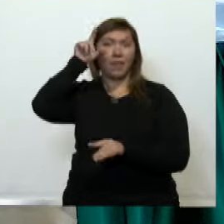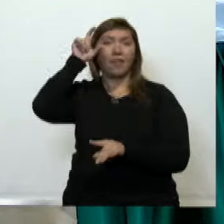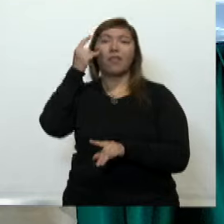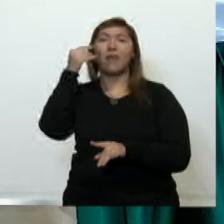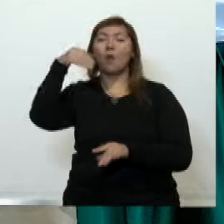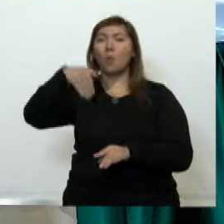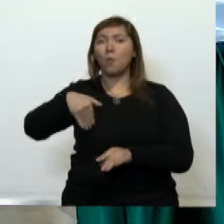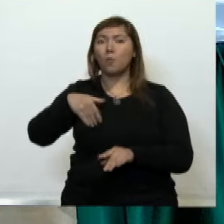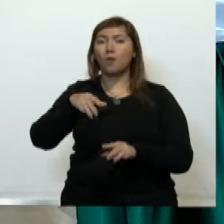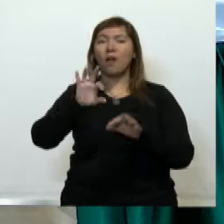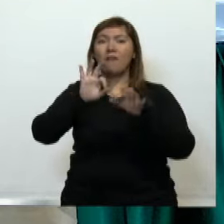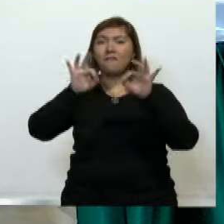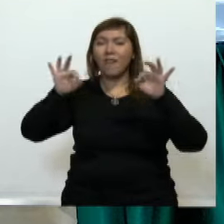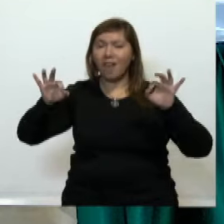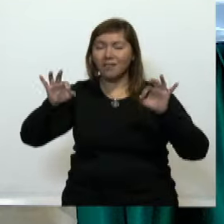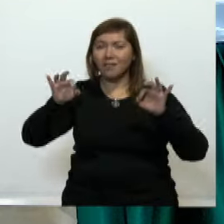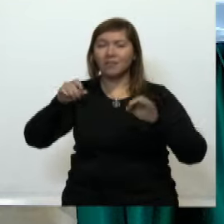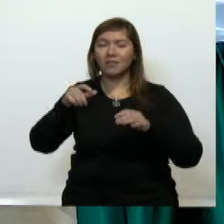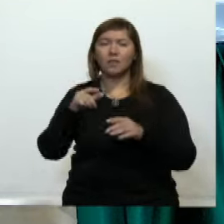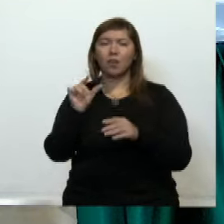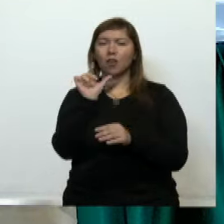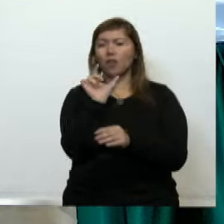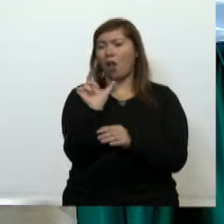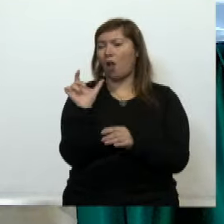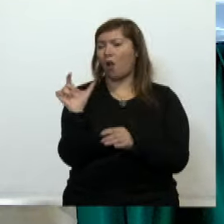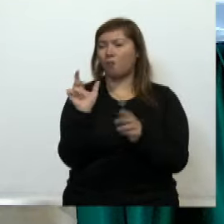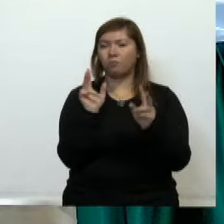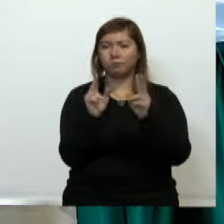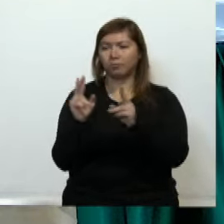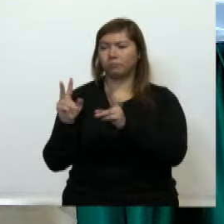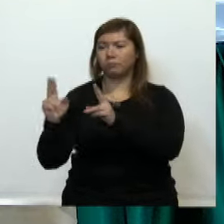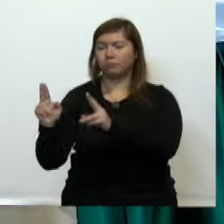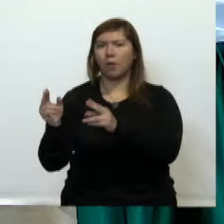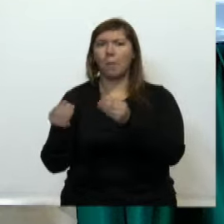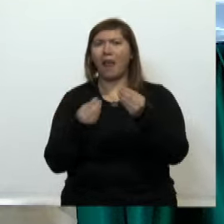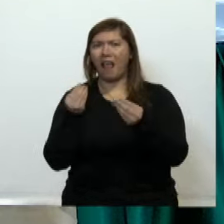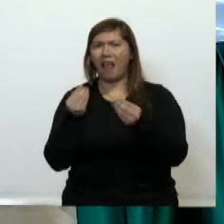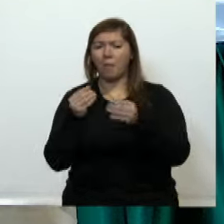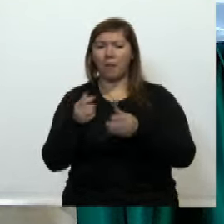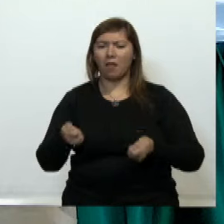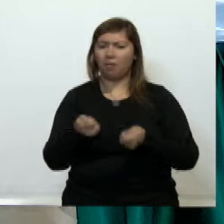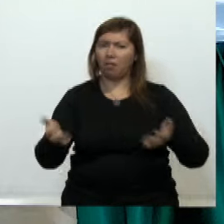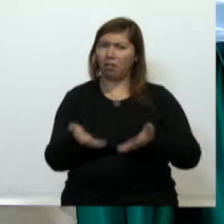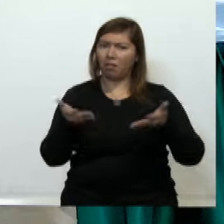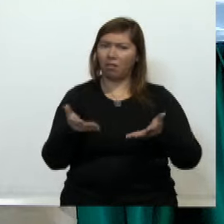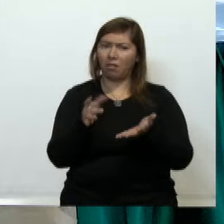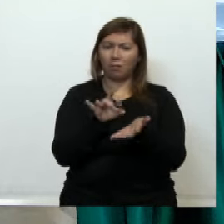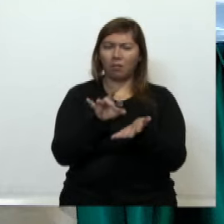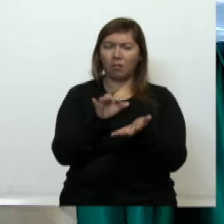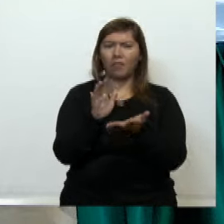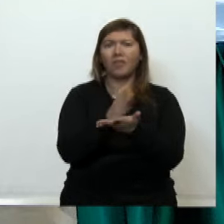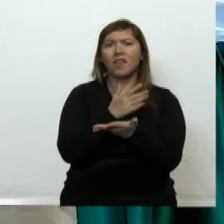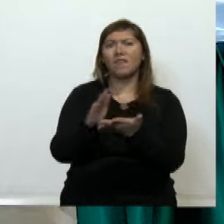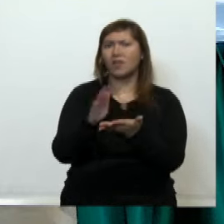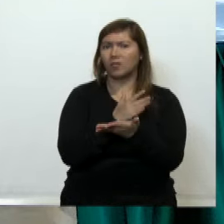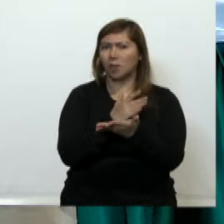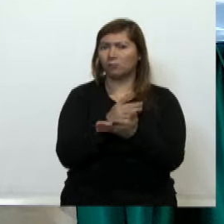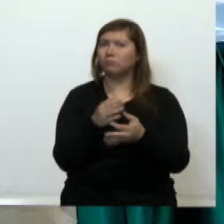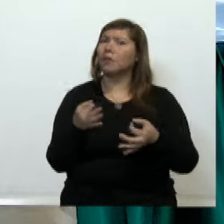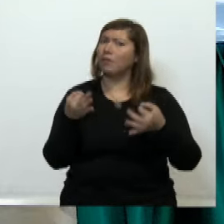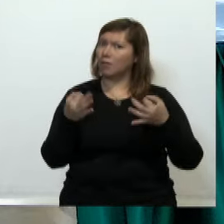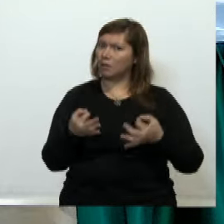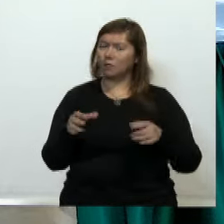frases de manera fragmentada para alimentar la división. Y finalmente fue lo que pasó. Por eso creo